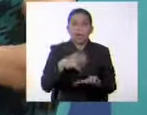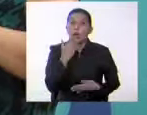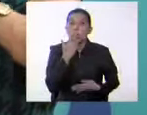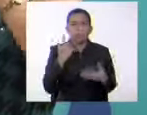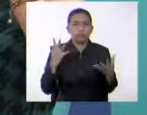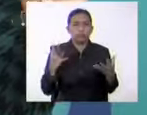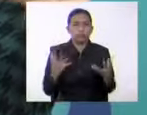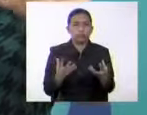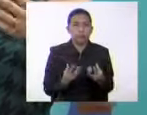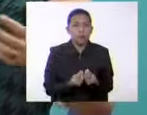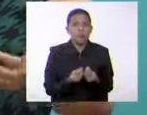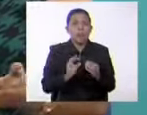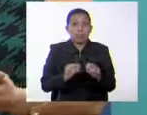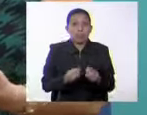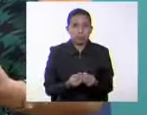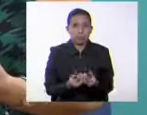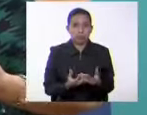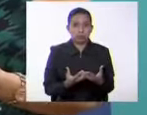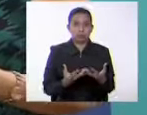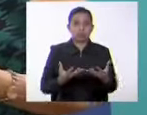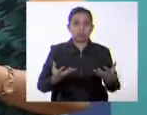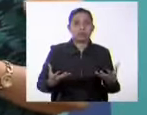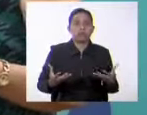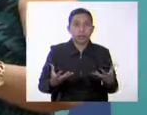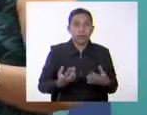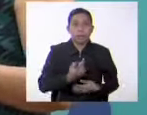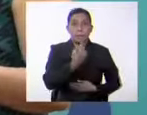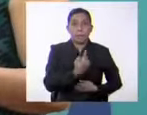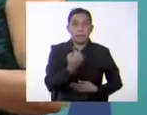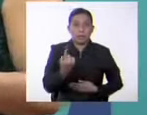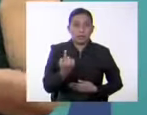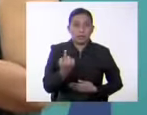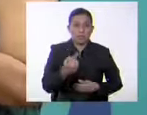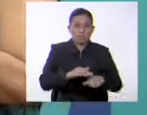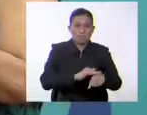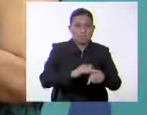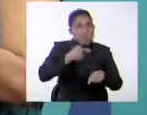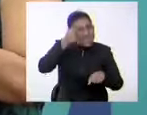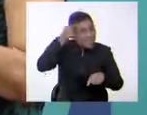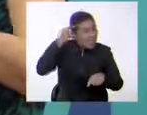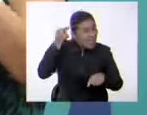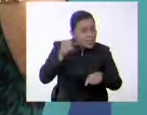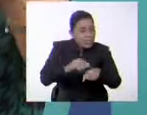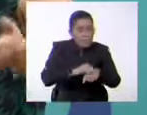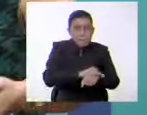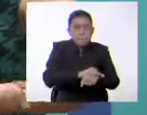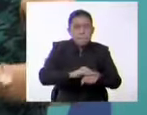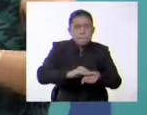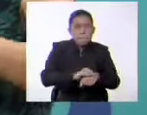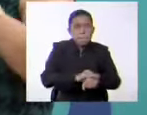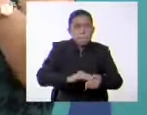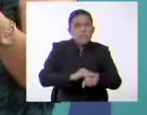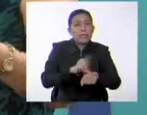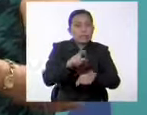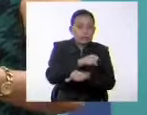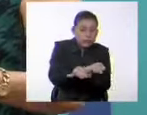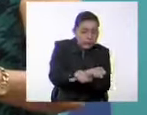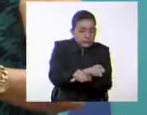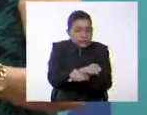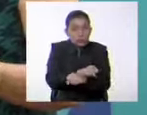pero creció la población negra, ¿sí?, esclavizada, ¿verdad? Creció también la presencia de